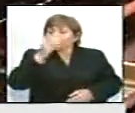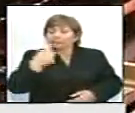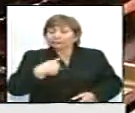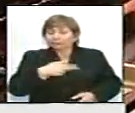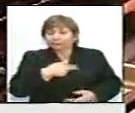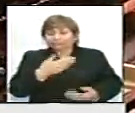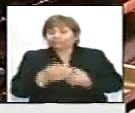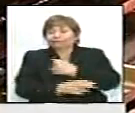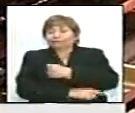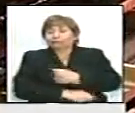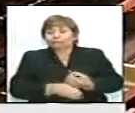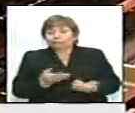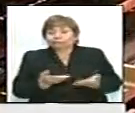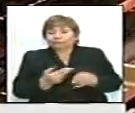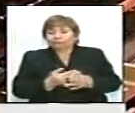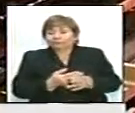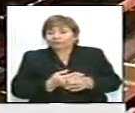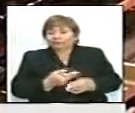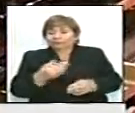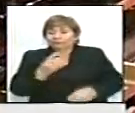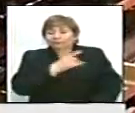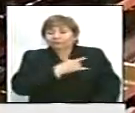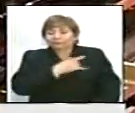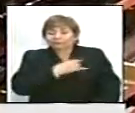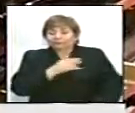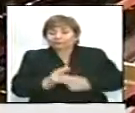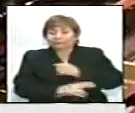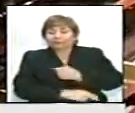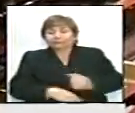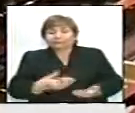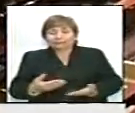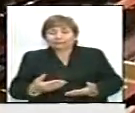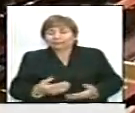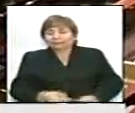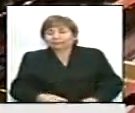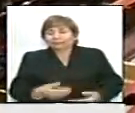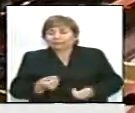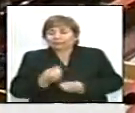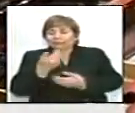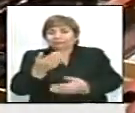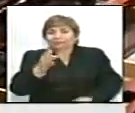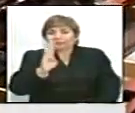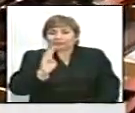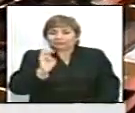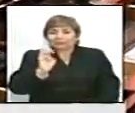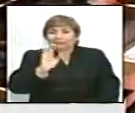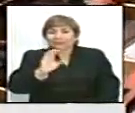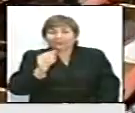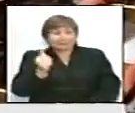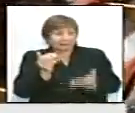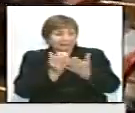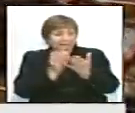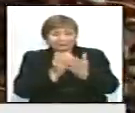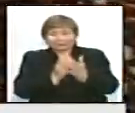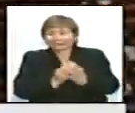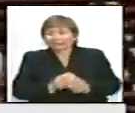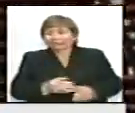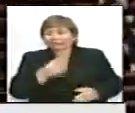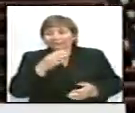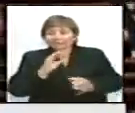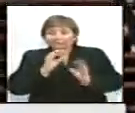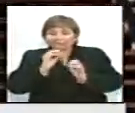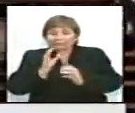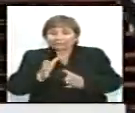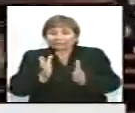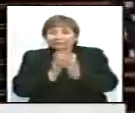país. Por lo pronto, la Universidad Nacional de la Música le ha otorgado una beca de estudios y pronto tendrá que